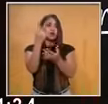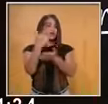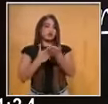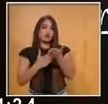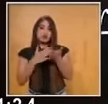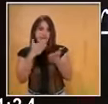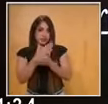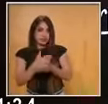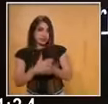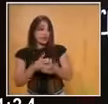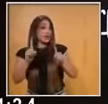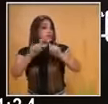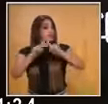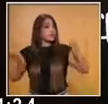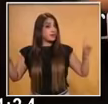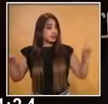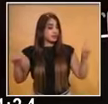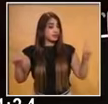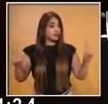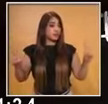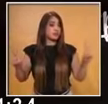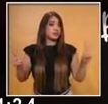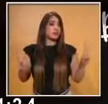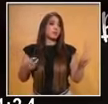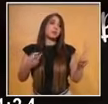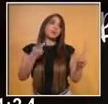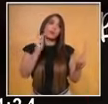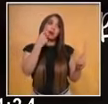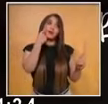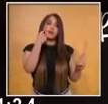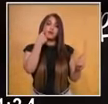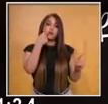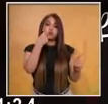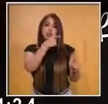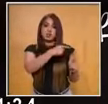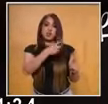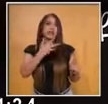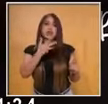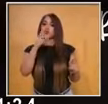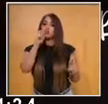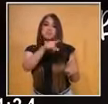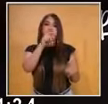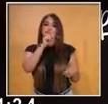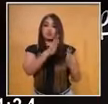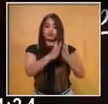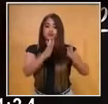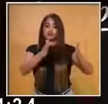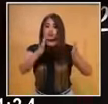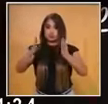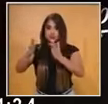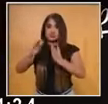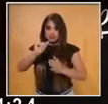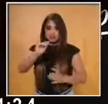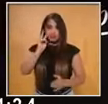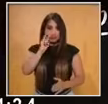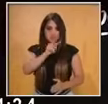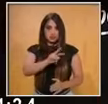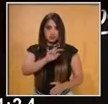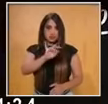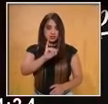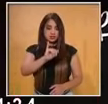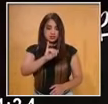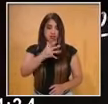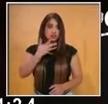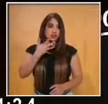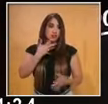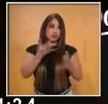diferentes fracciones, pero aquí ya tenemos lo mismo. Si te fijas, tiene un doblez. El doblez marca